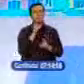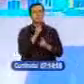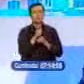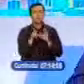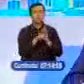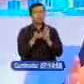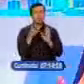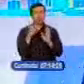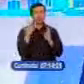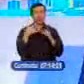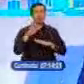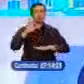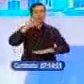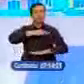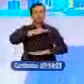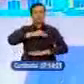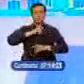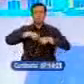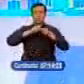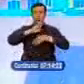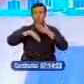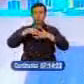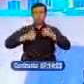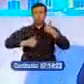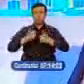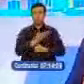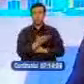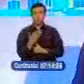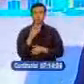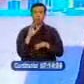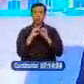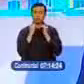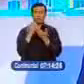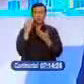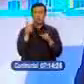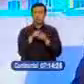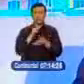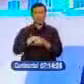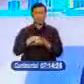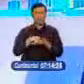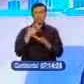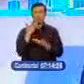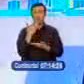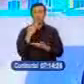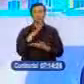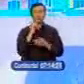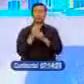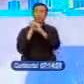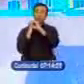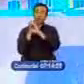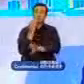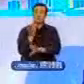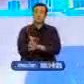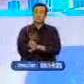ley, hay un pacto ético que firman todos los candidatos y que firman todas las organizaciones políticas y que tienen la obligación de